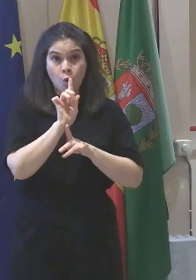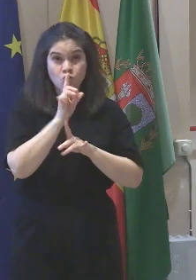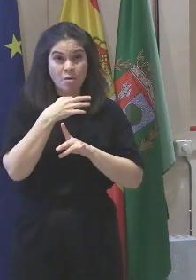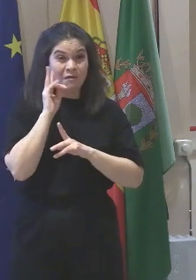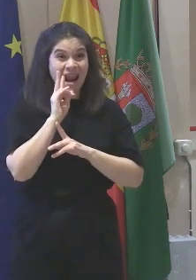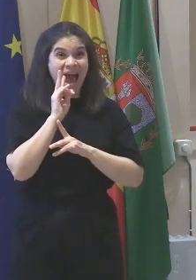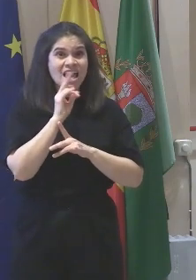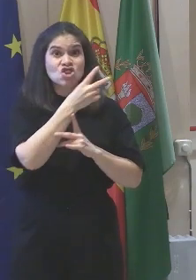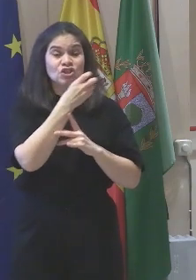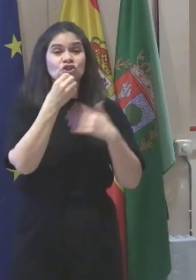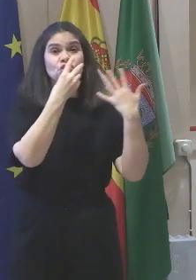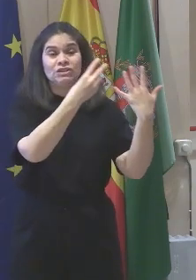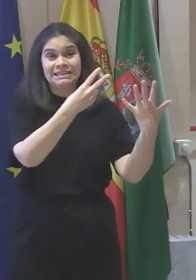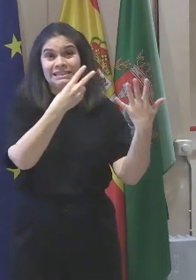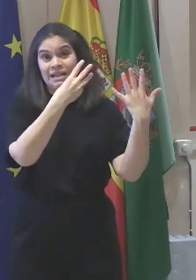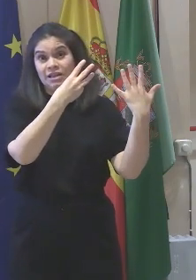288 estudios en marcha.